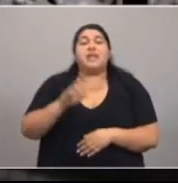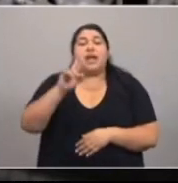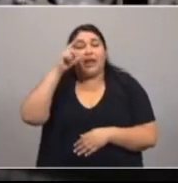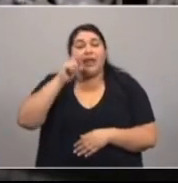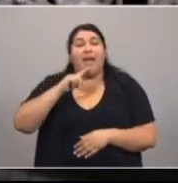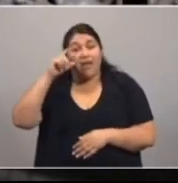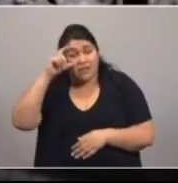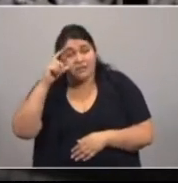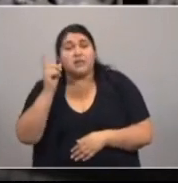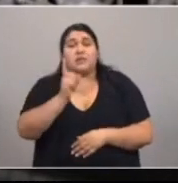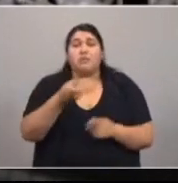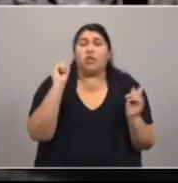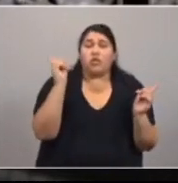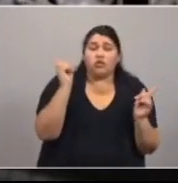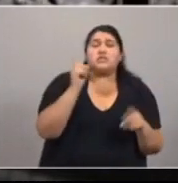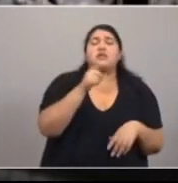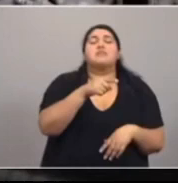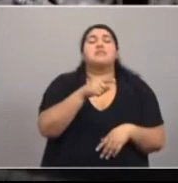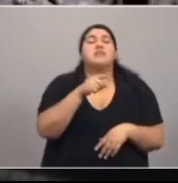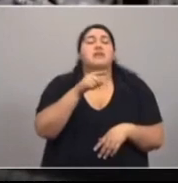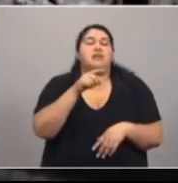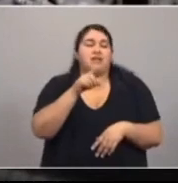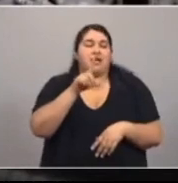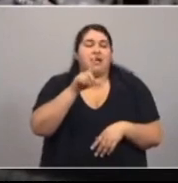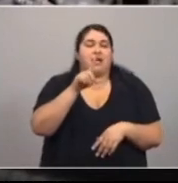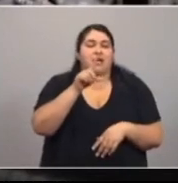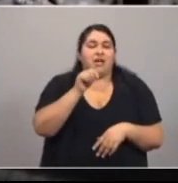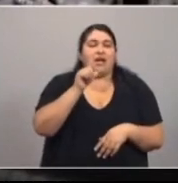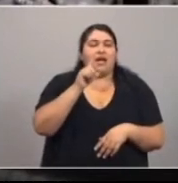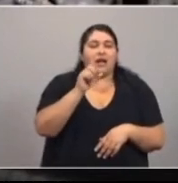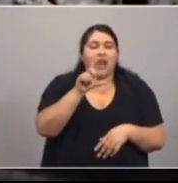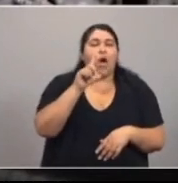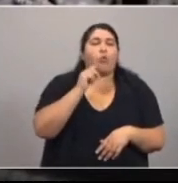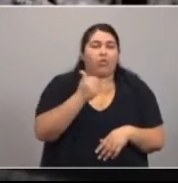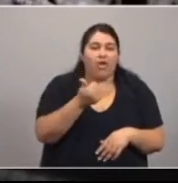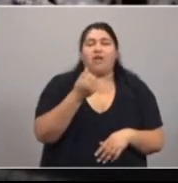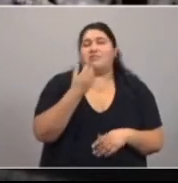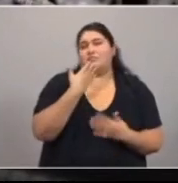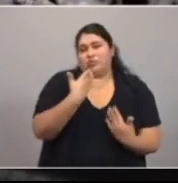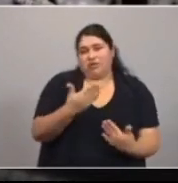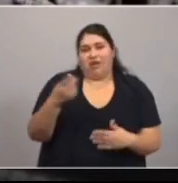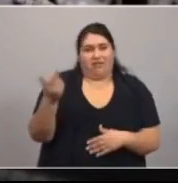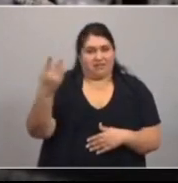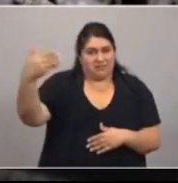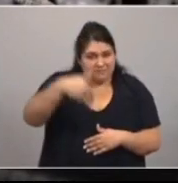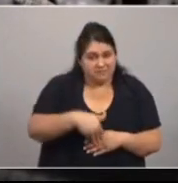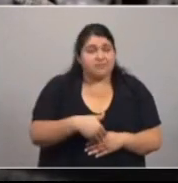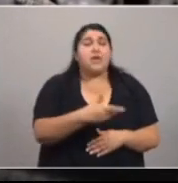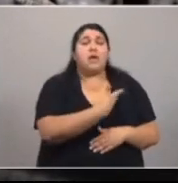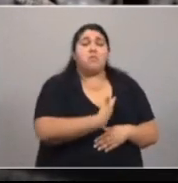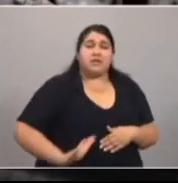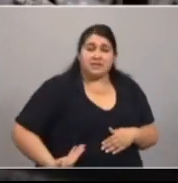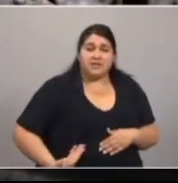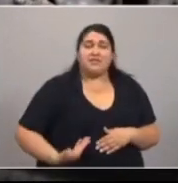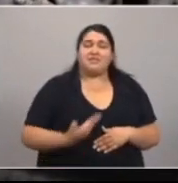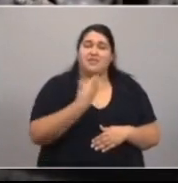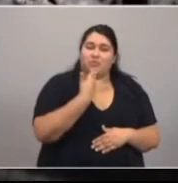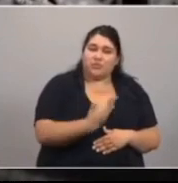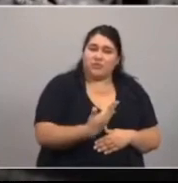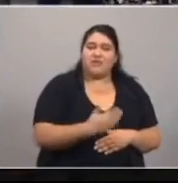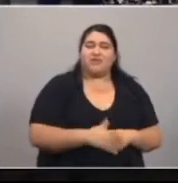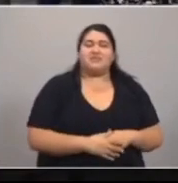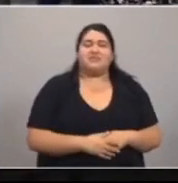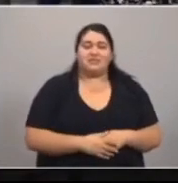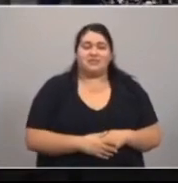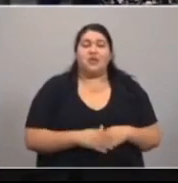Claudia Aliarbón, muchas gracias por su presencia. Al señor presidente de la Unión Industrial, Antonio Acosta, muchas gracias